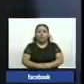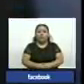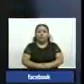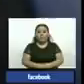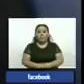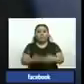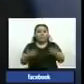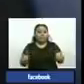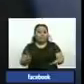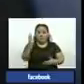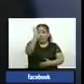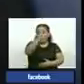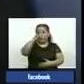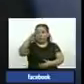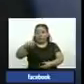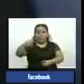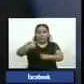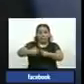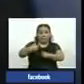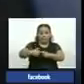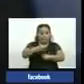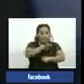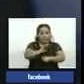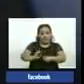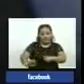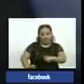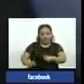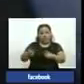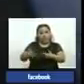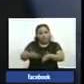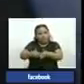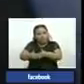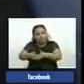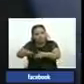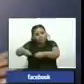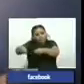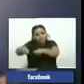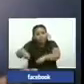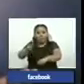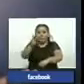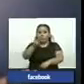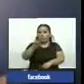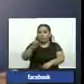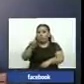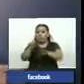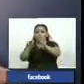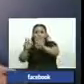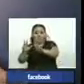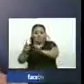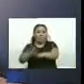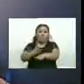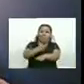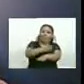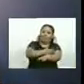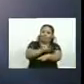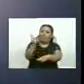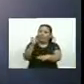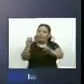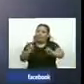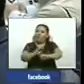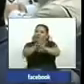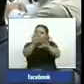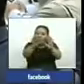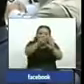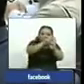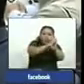La República de China Popular y El Salvador iniciaron relaciones diplomáticas en 2018. Sin embargo, al principio no se aclaró bajo qué